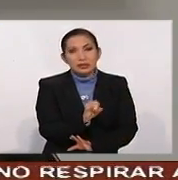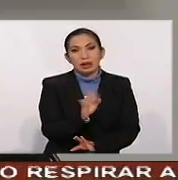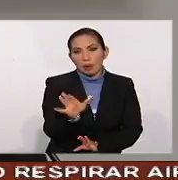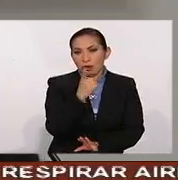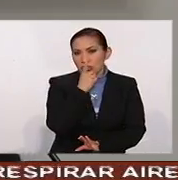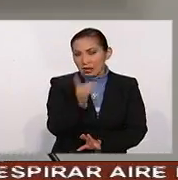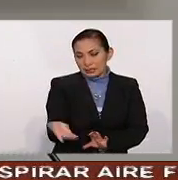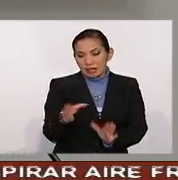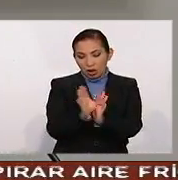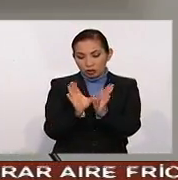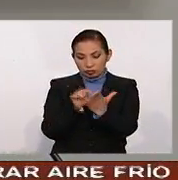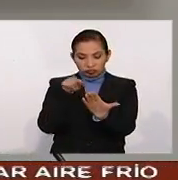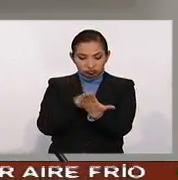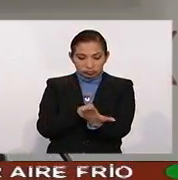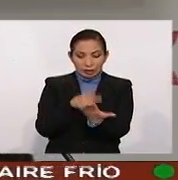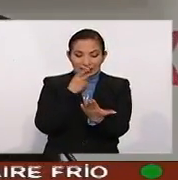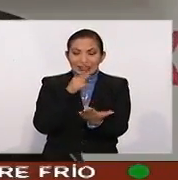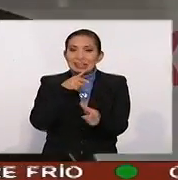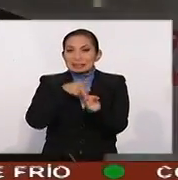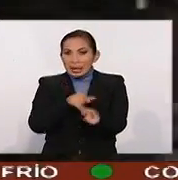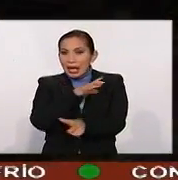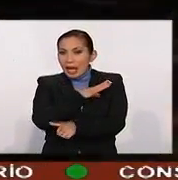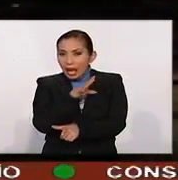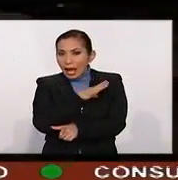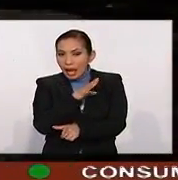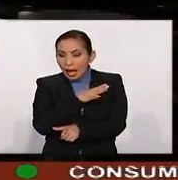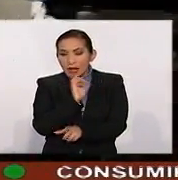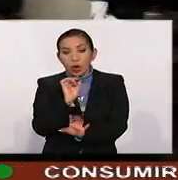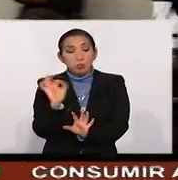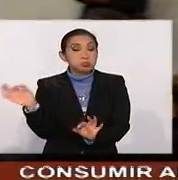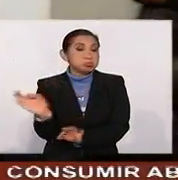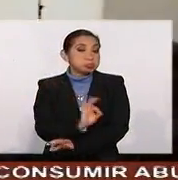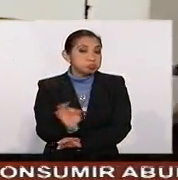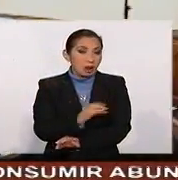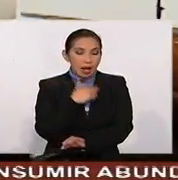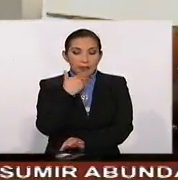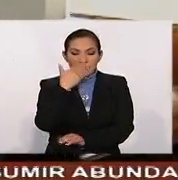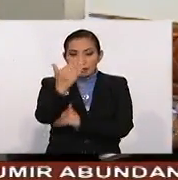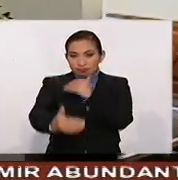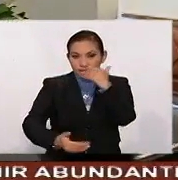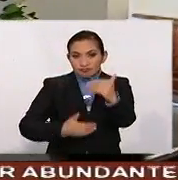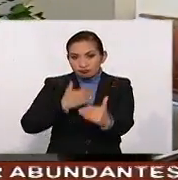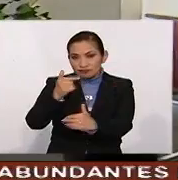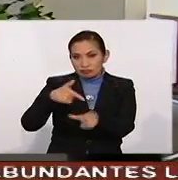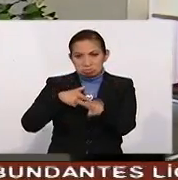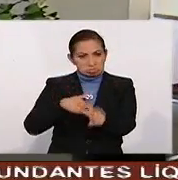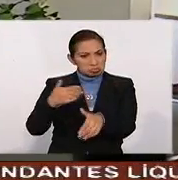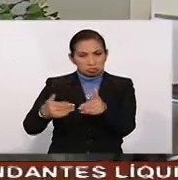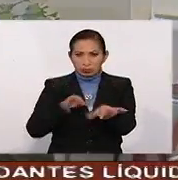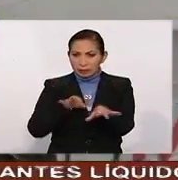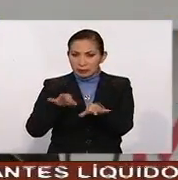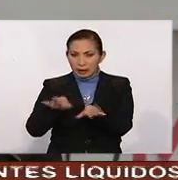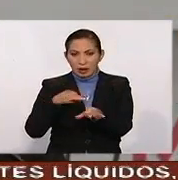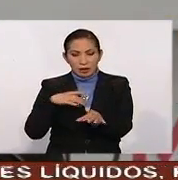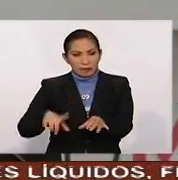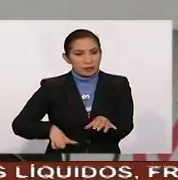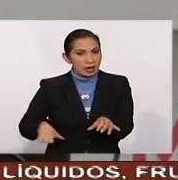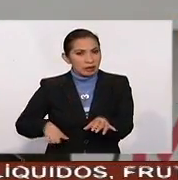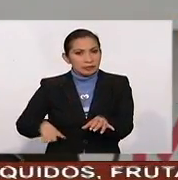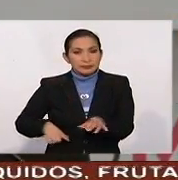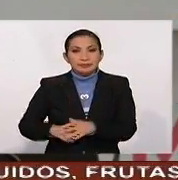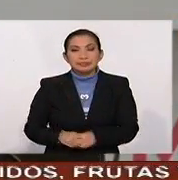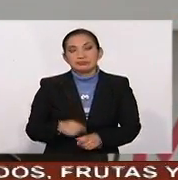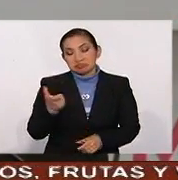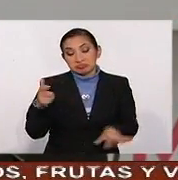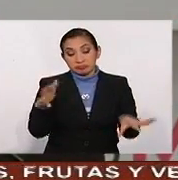queda el diseño constitucional, siguen existiendo las salvaguardas para el correcto funcionamiento de los poderes federales, de manera tal que es